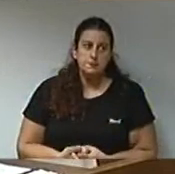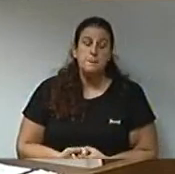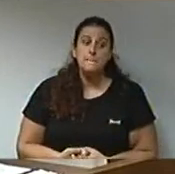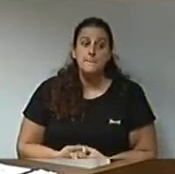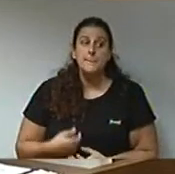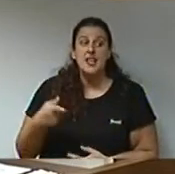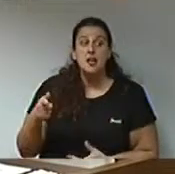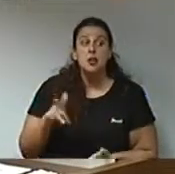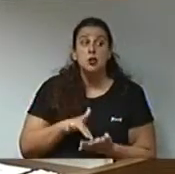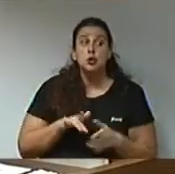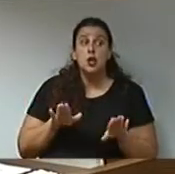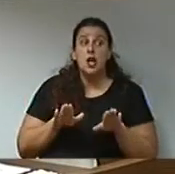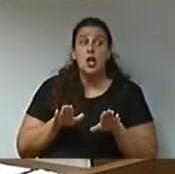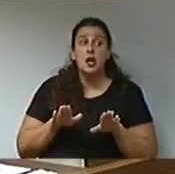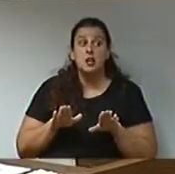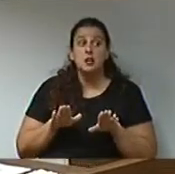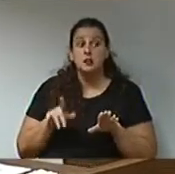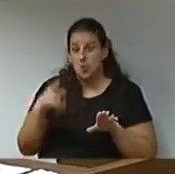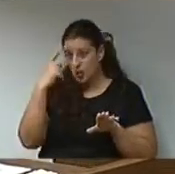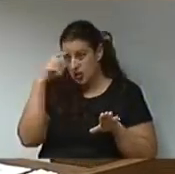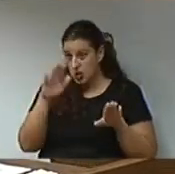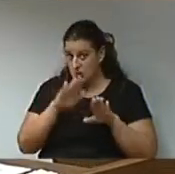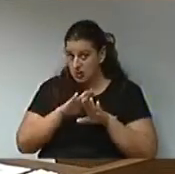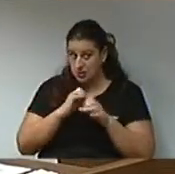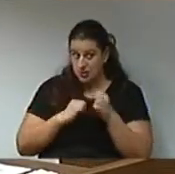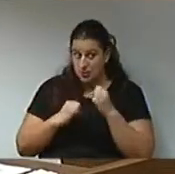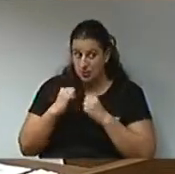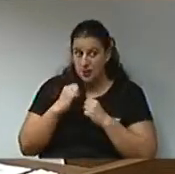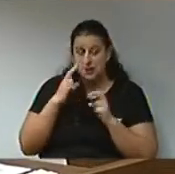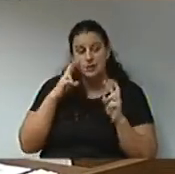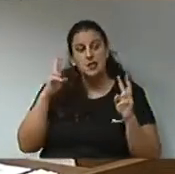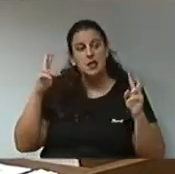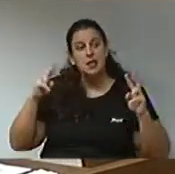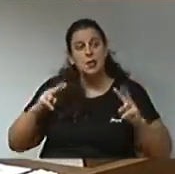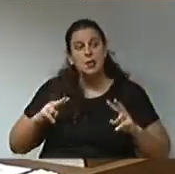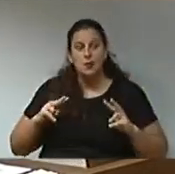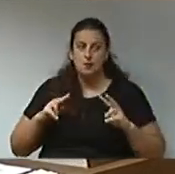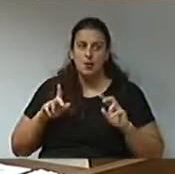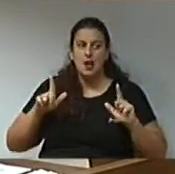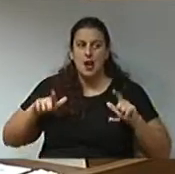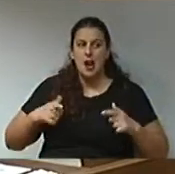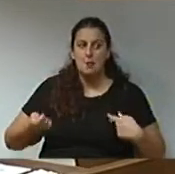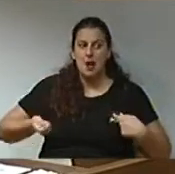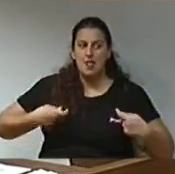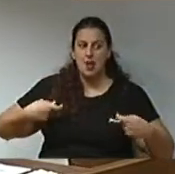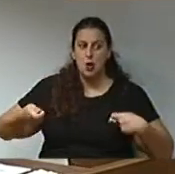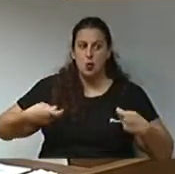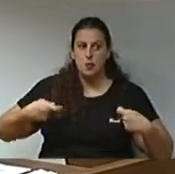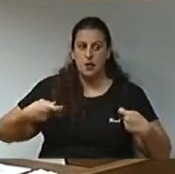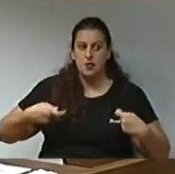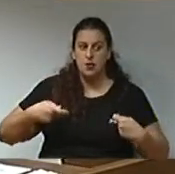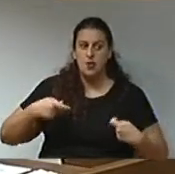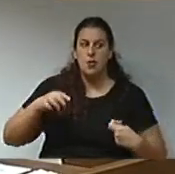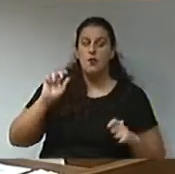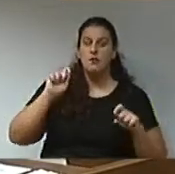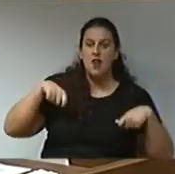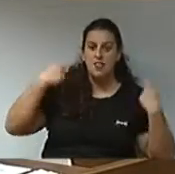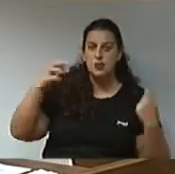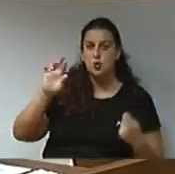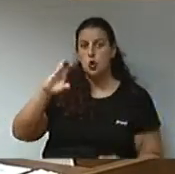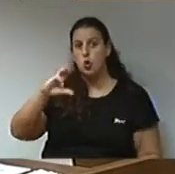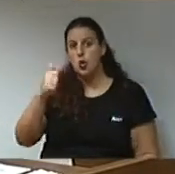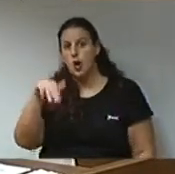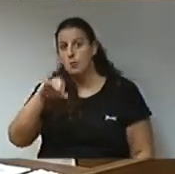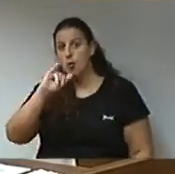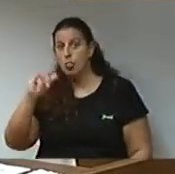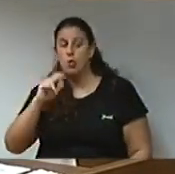Pensaba esto en la noche de la economía, lo recordará usted, cuando se hizo un reconocimiento de la Cámara de Comercio a Francisco Roca Monzó, valenciano de